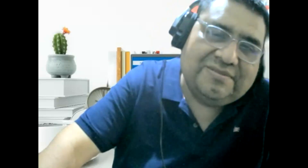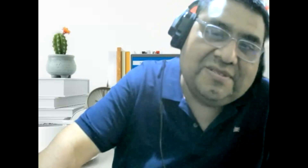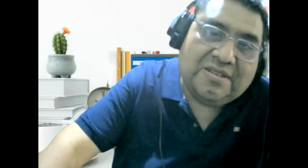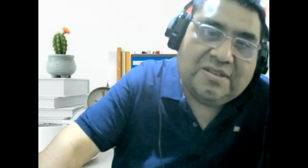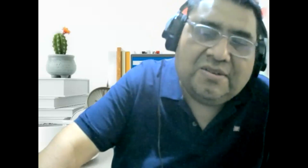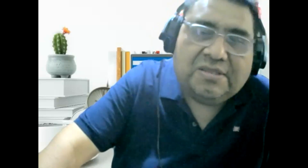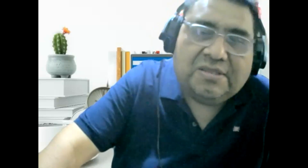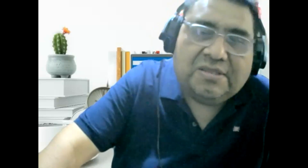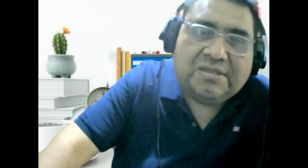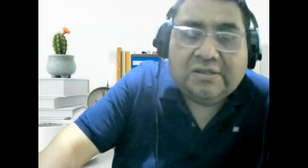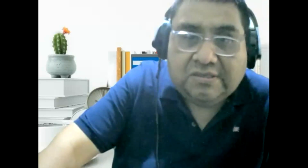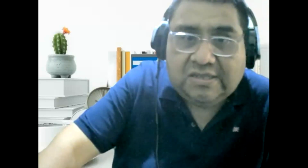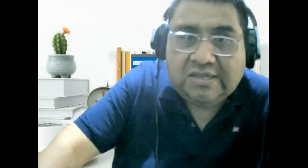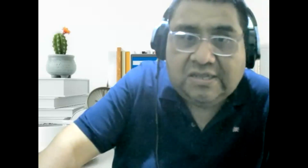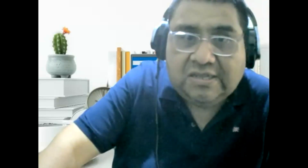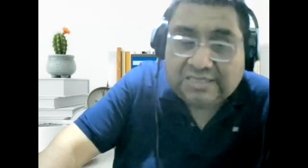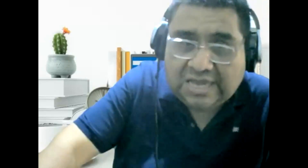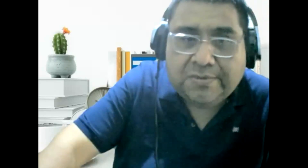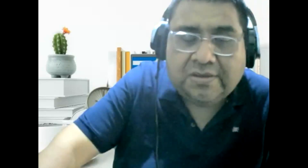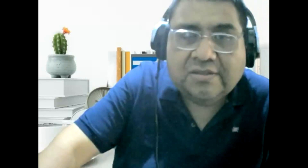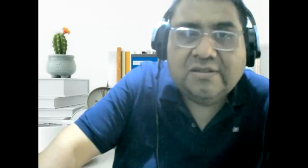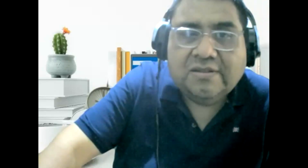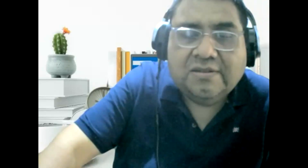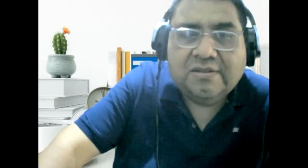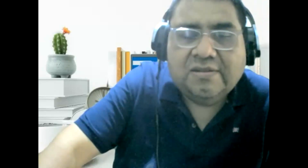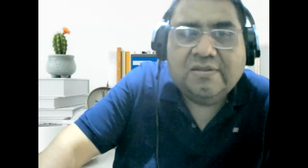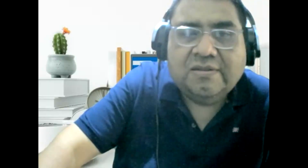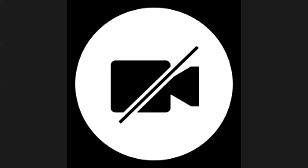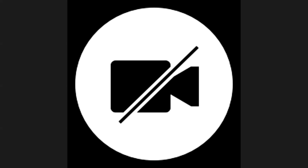Pero hay cosas que te lo enseñan alguien que sí sabe.